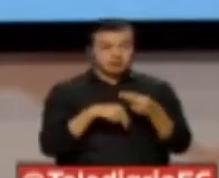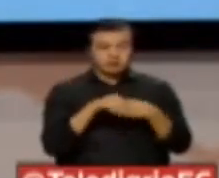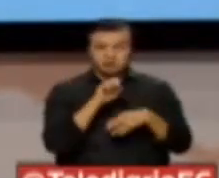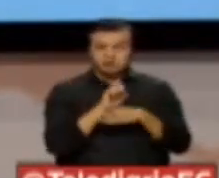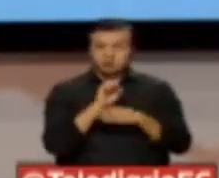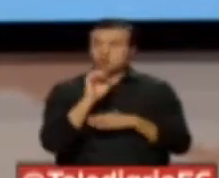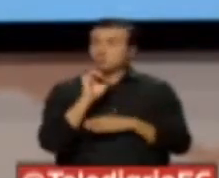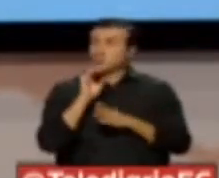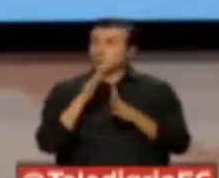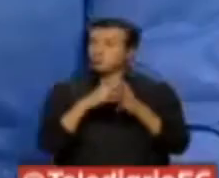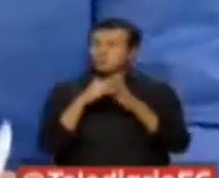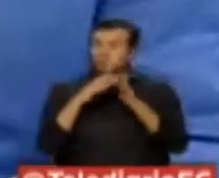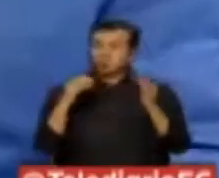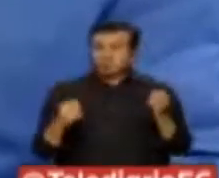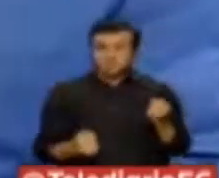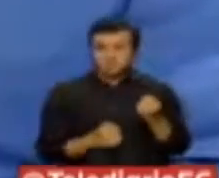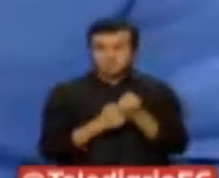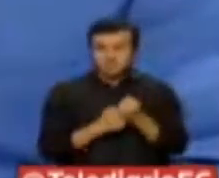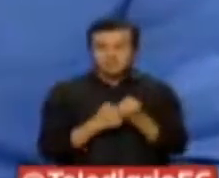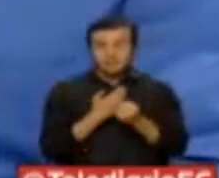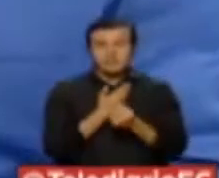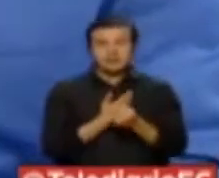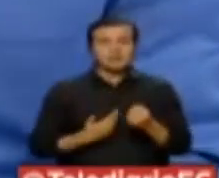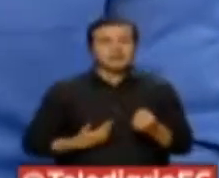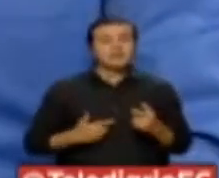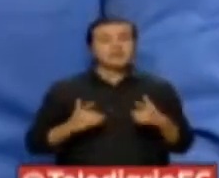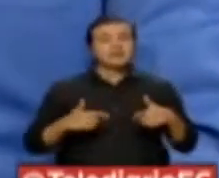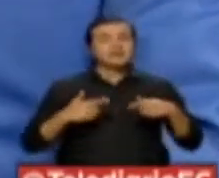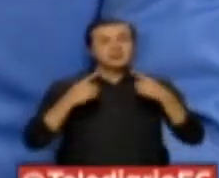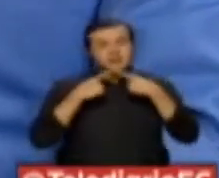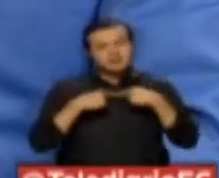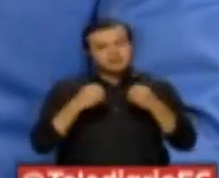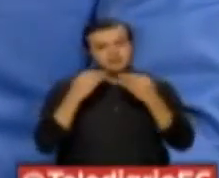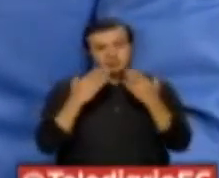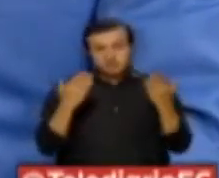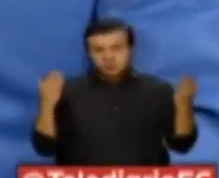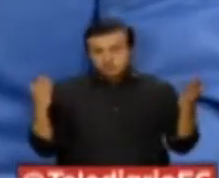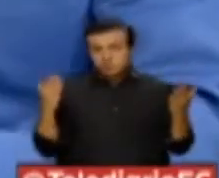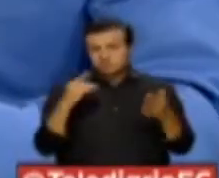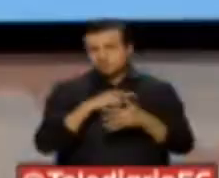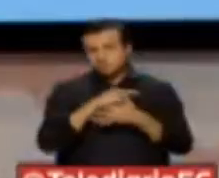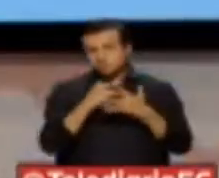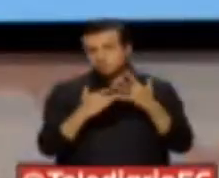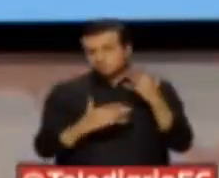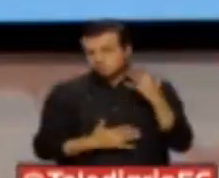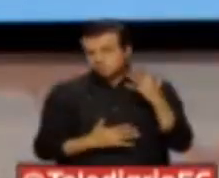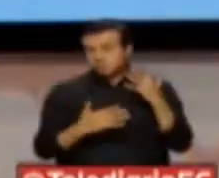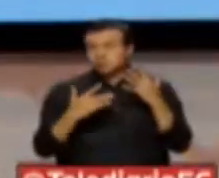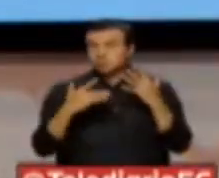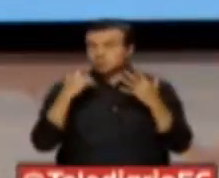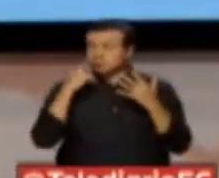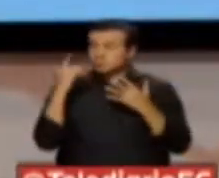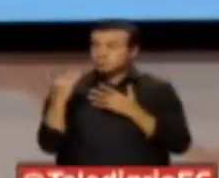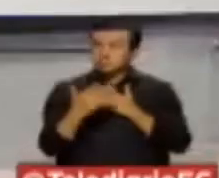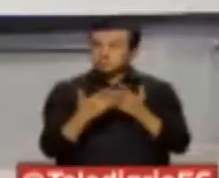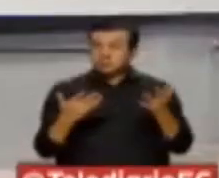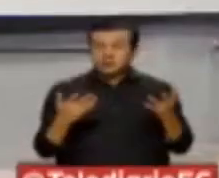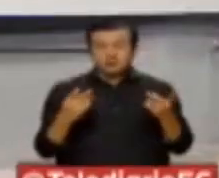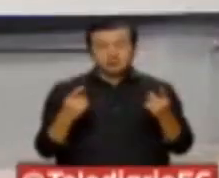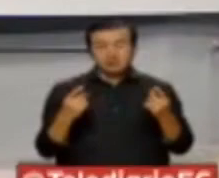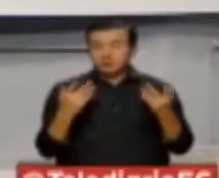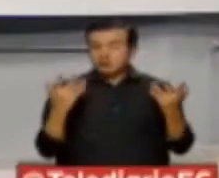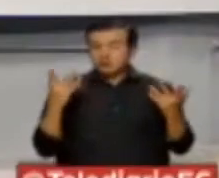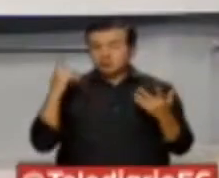ecuatorianos como norteamericanos el presidente de lenin moreno mencionó algunos productos que demandan o esperan una reacción favorable